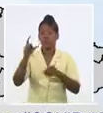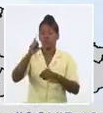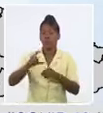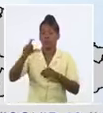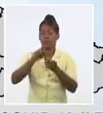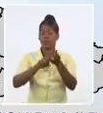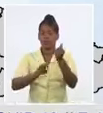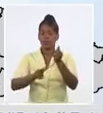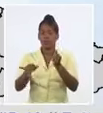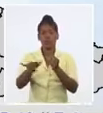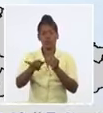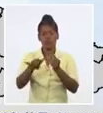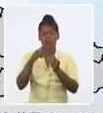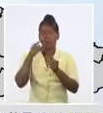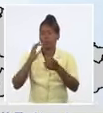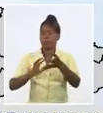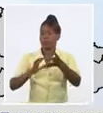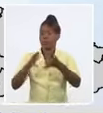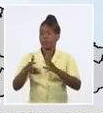está enfrentando,